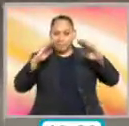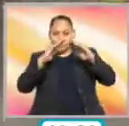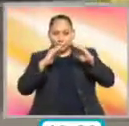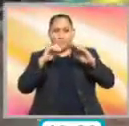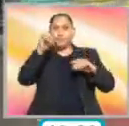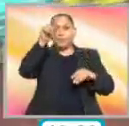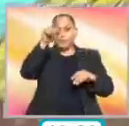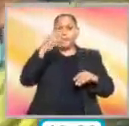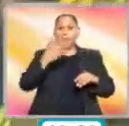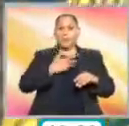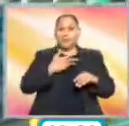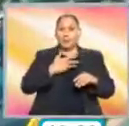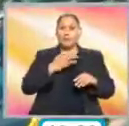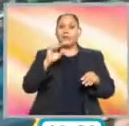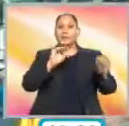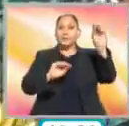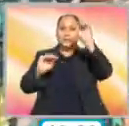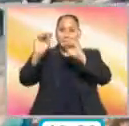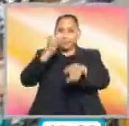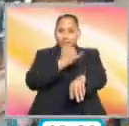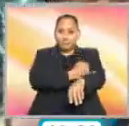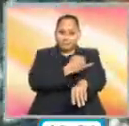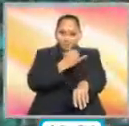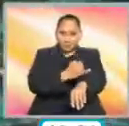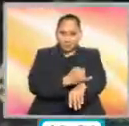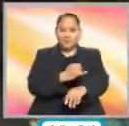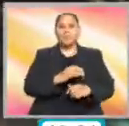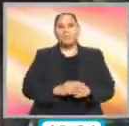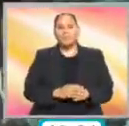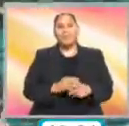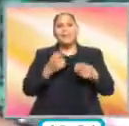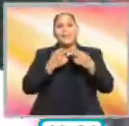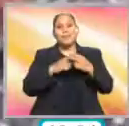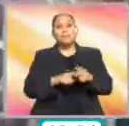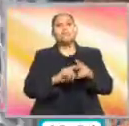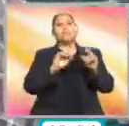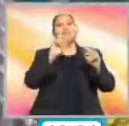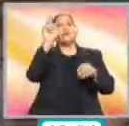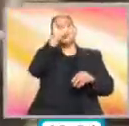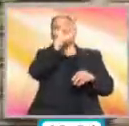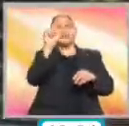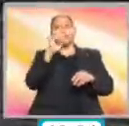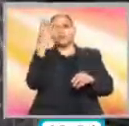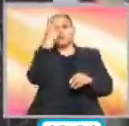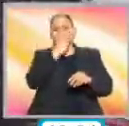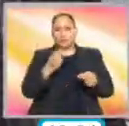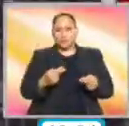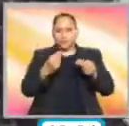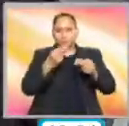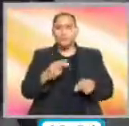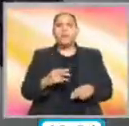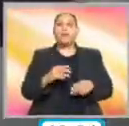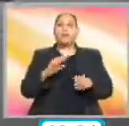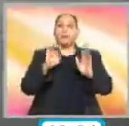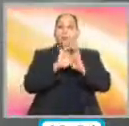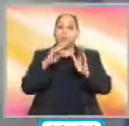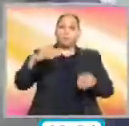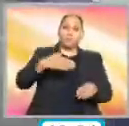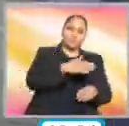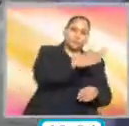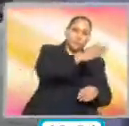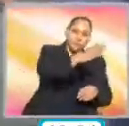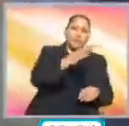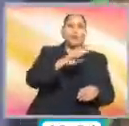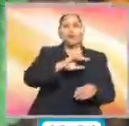allá arriba en el cerro de Iztapalapa y comienzan a embellecer sus negocios. Acá por este lado hay